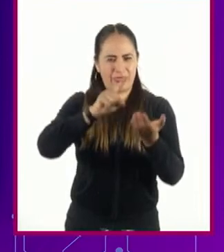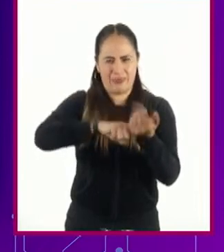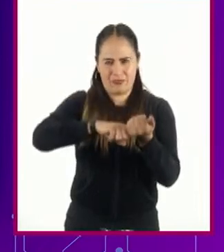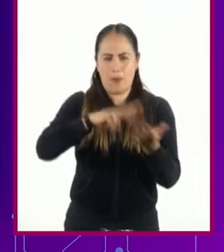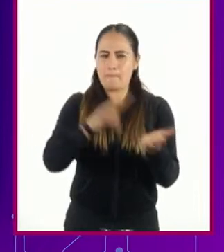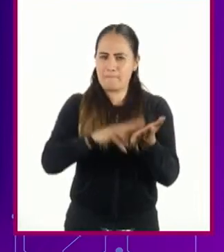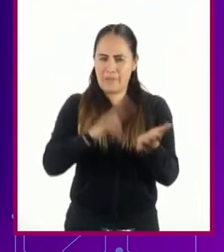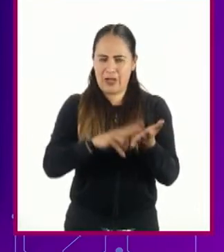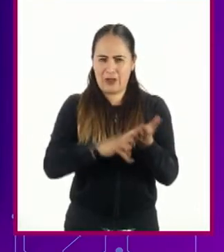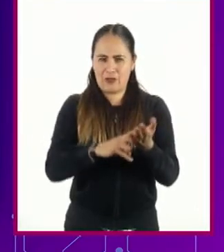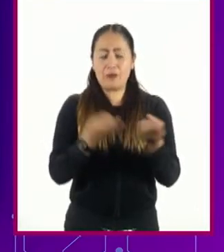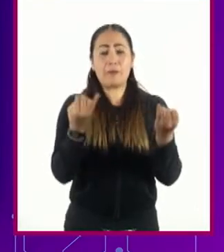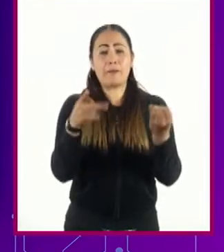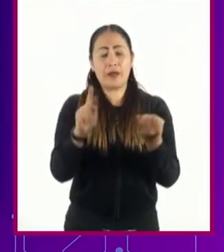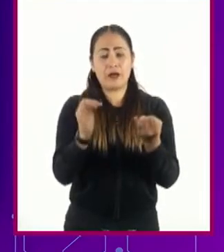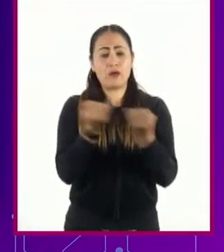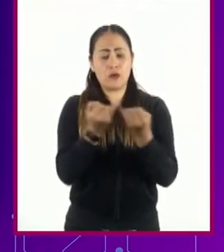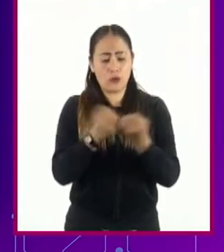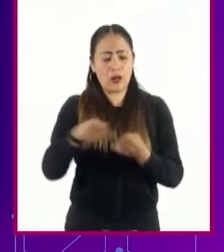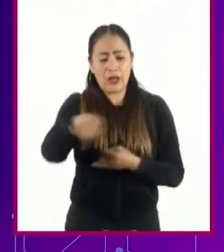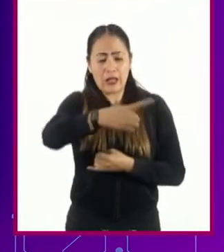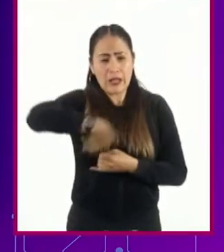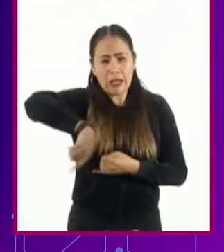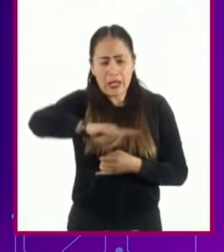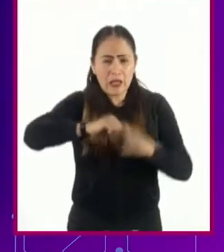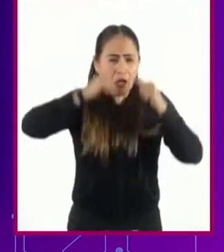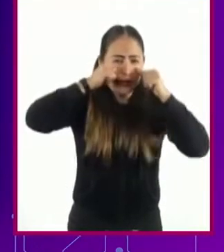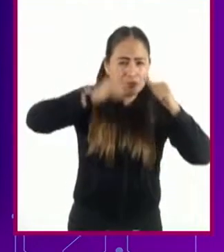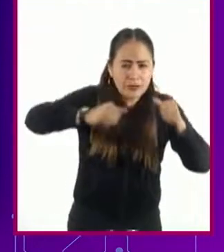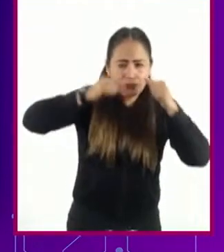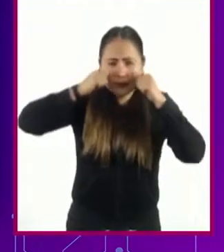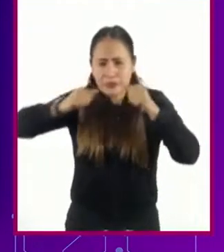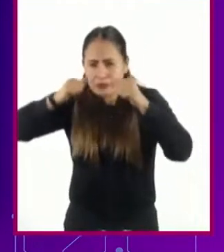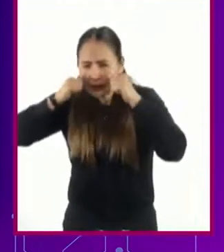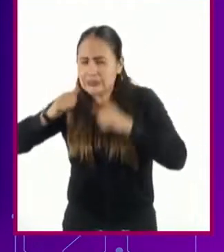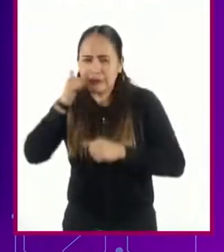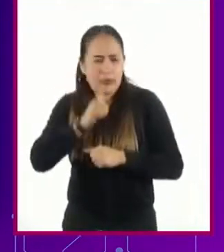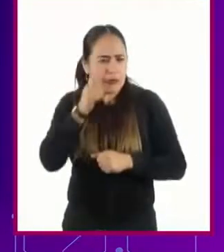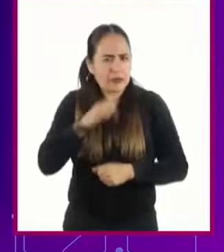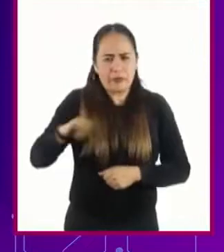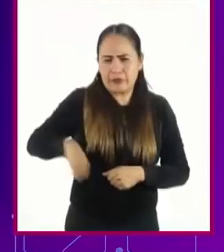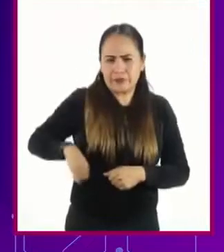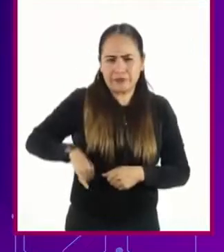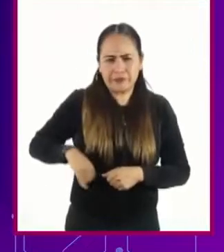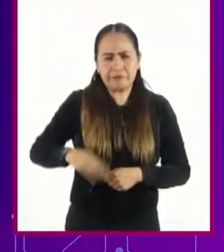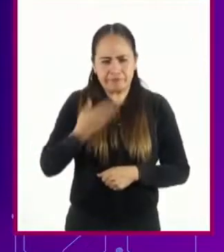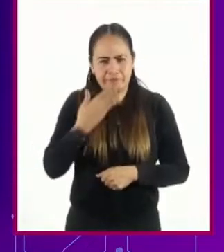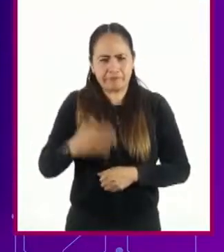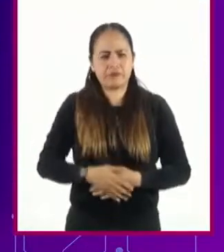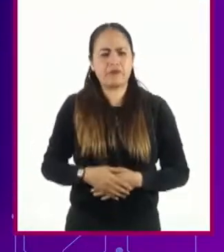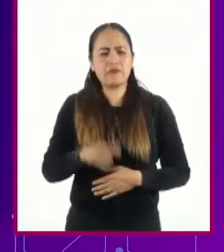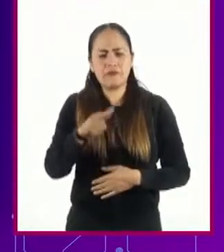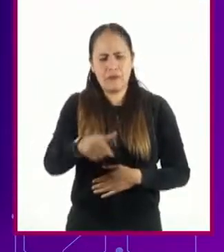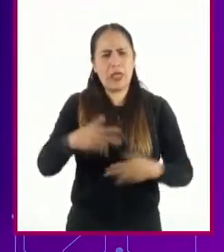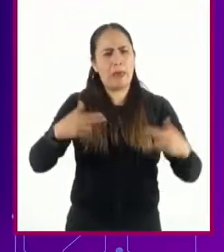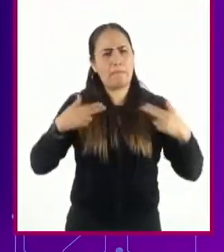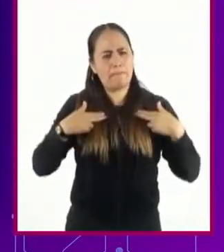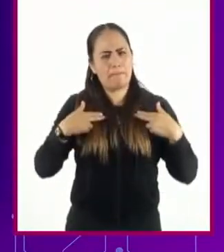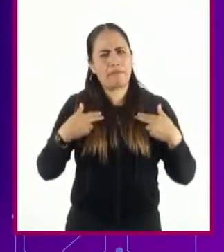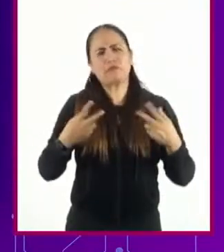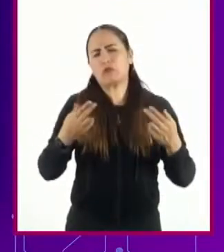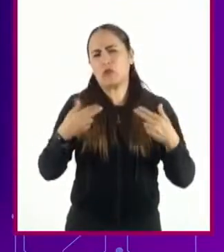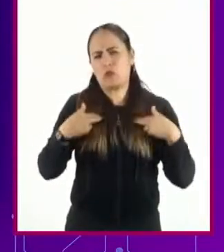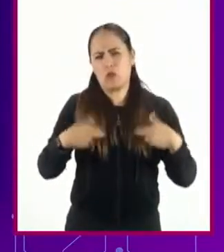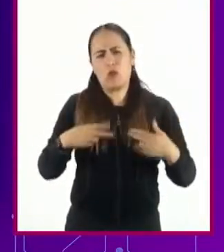pone de manifiesto el interés de uno por el bienestar de otras personas. La solidaridad es uno de los valores humanos por excelencia. Se